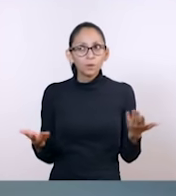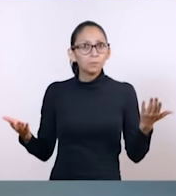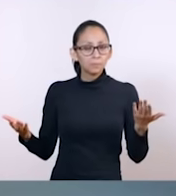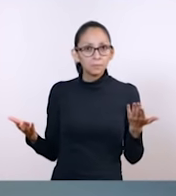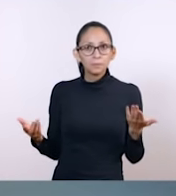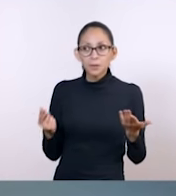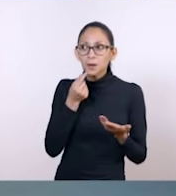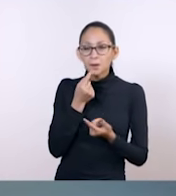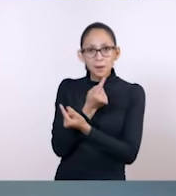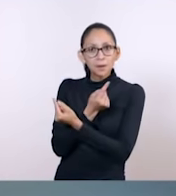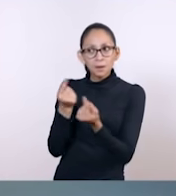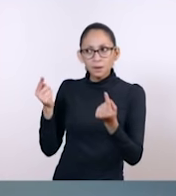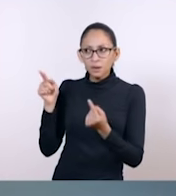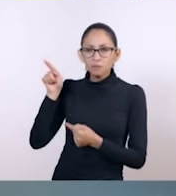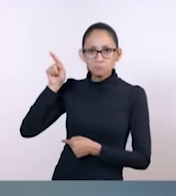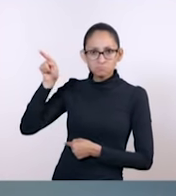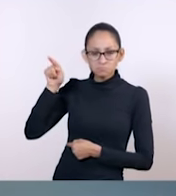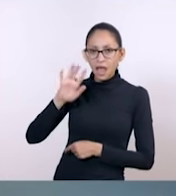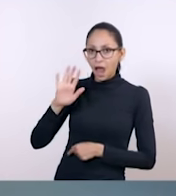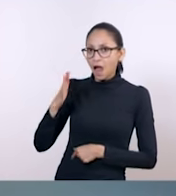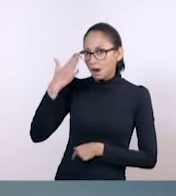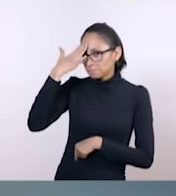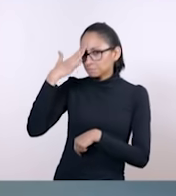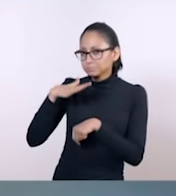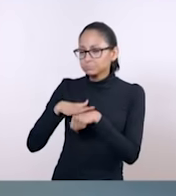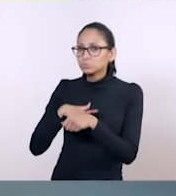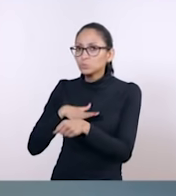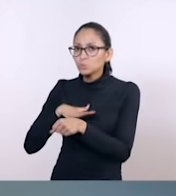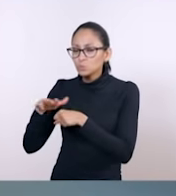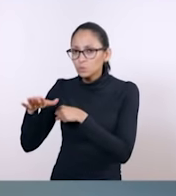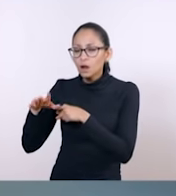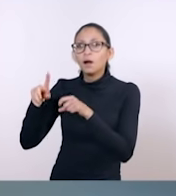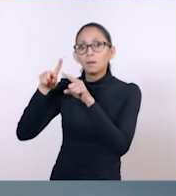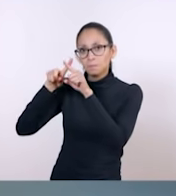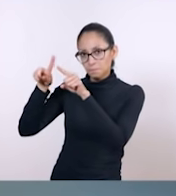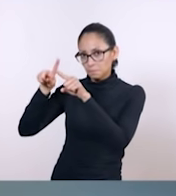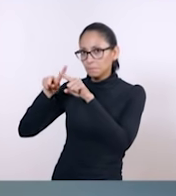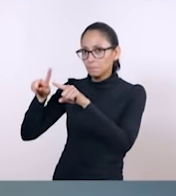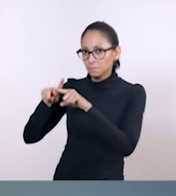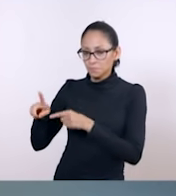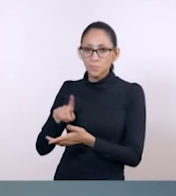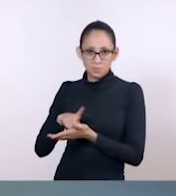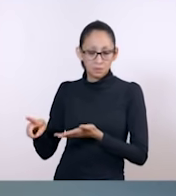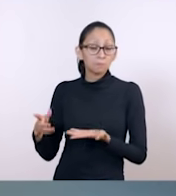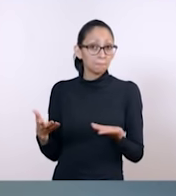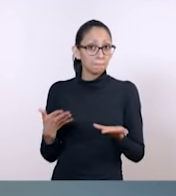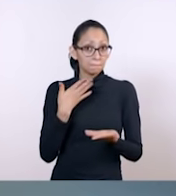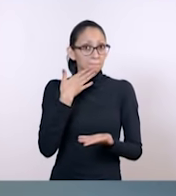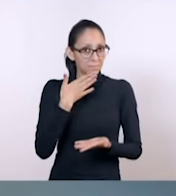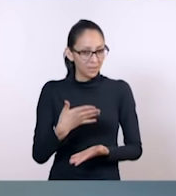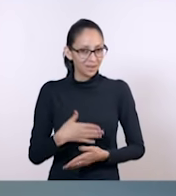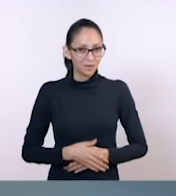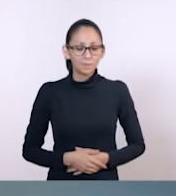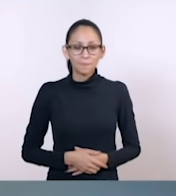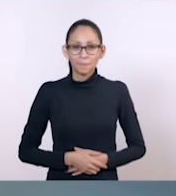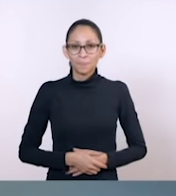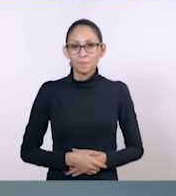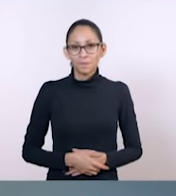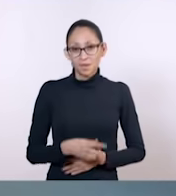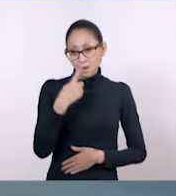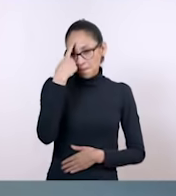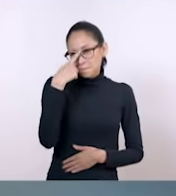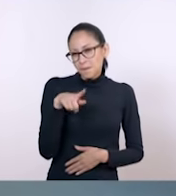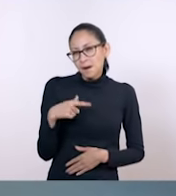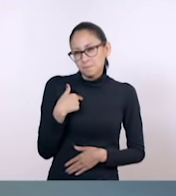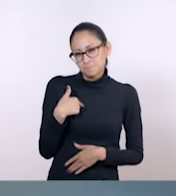Vaya, las niñas y los niños que nos ven de primero y segundo grado sí que saben mucho, ¿eh? ¡Qué bien! Sí, exactamente. Y